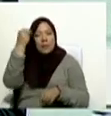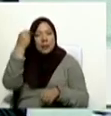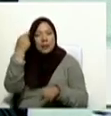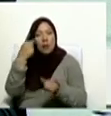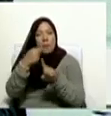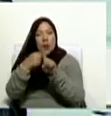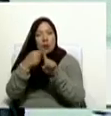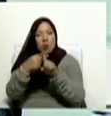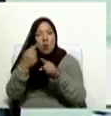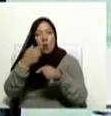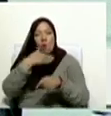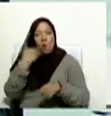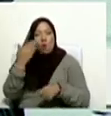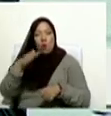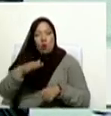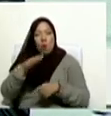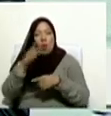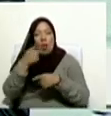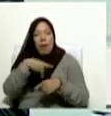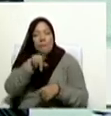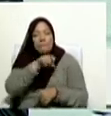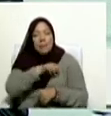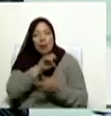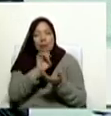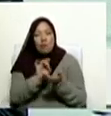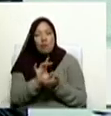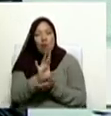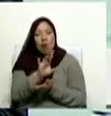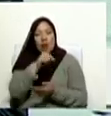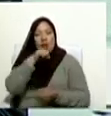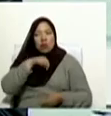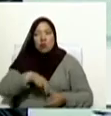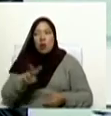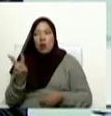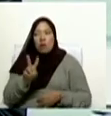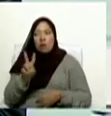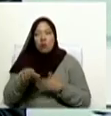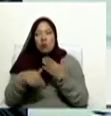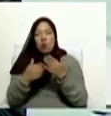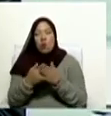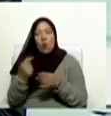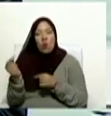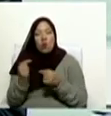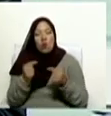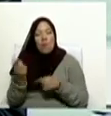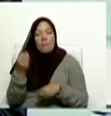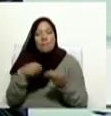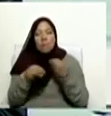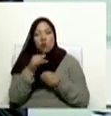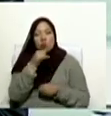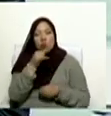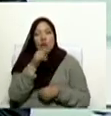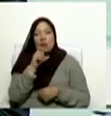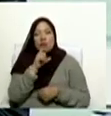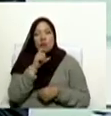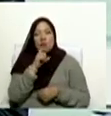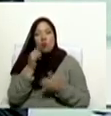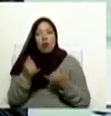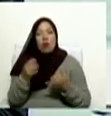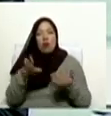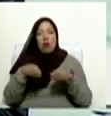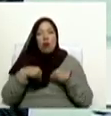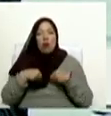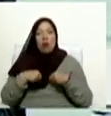logró derrotar que logró hacer morder el polvo de la derrota al ejército más poderoso que había